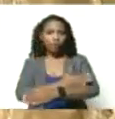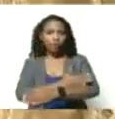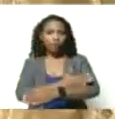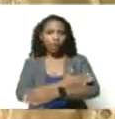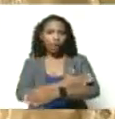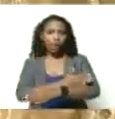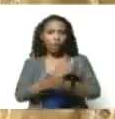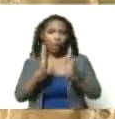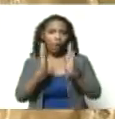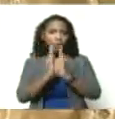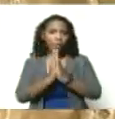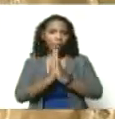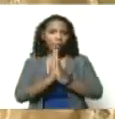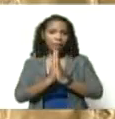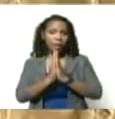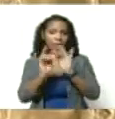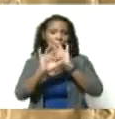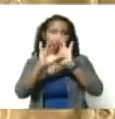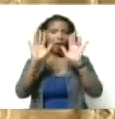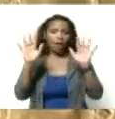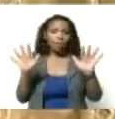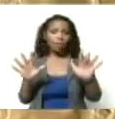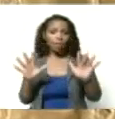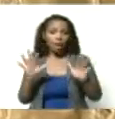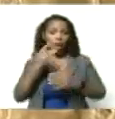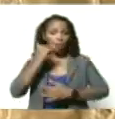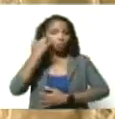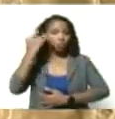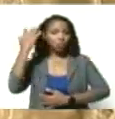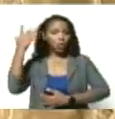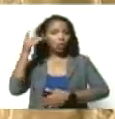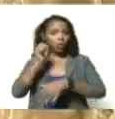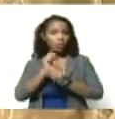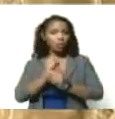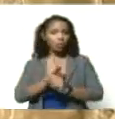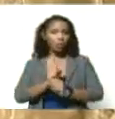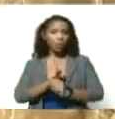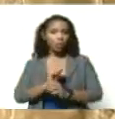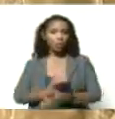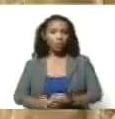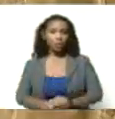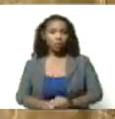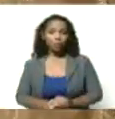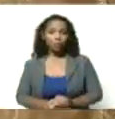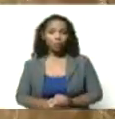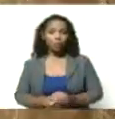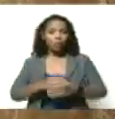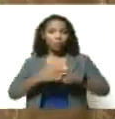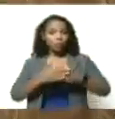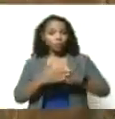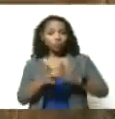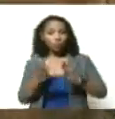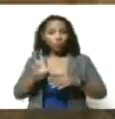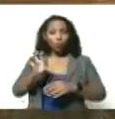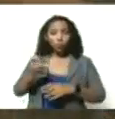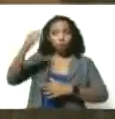de diamante, con el sueño que te espera al abrir la